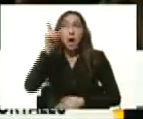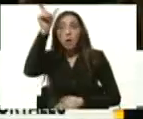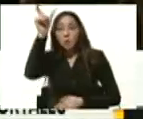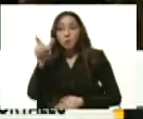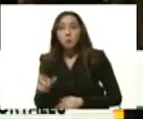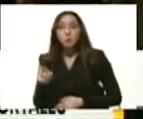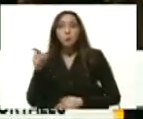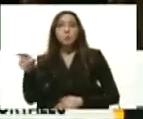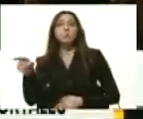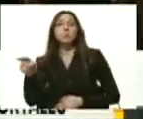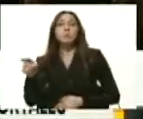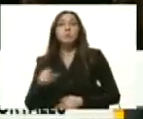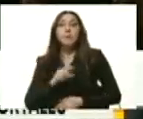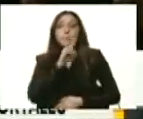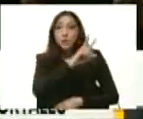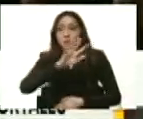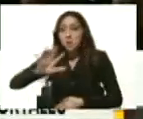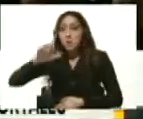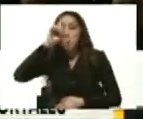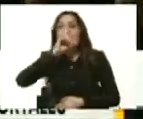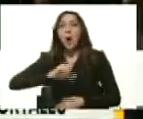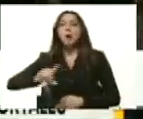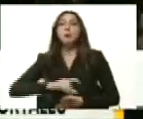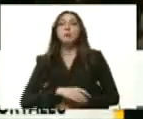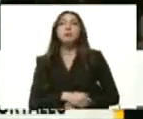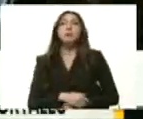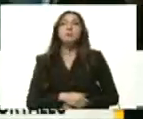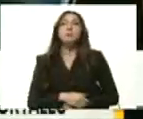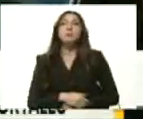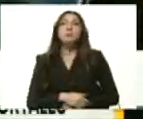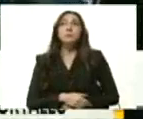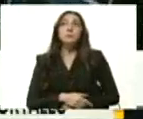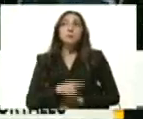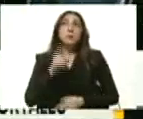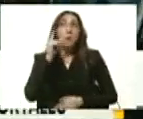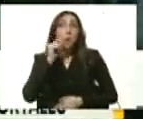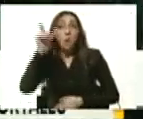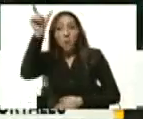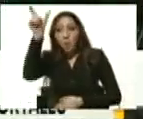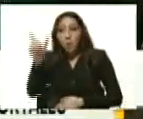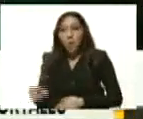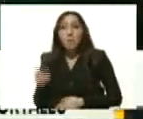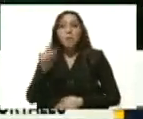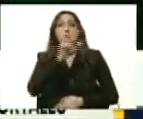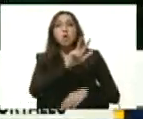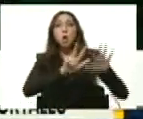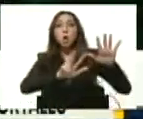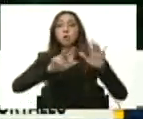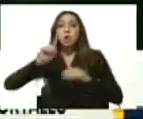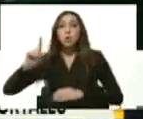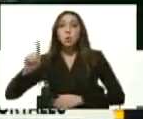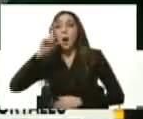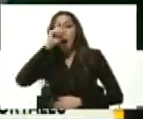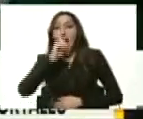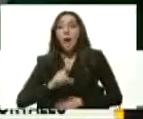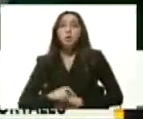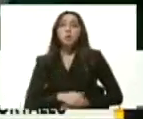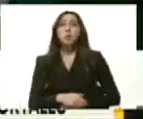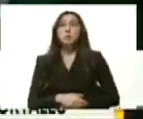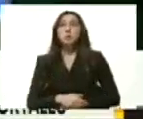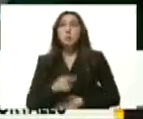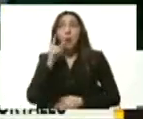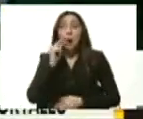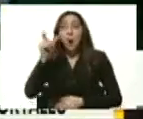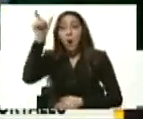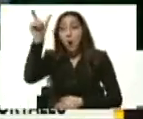Guanaco Aguilario, 25 años. Julio Llanos, 81 años. Julio